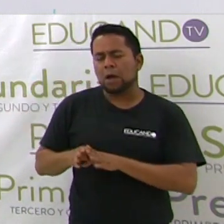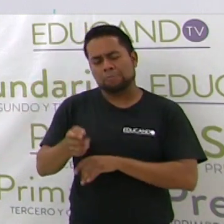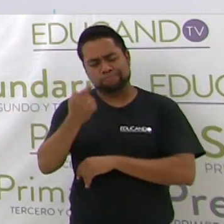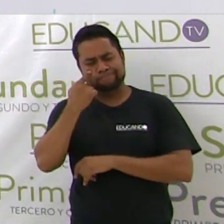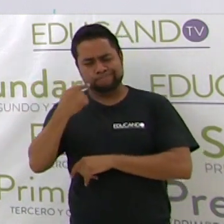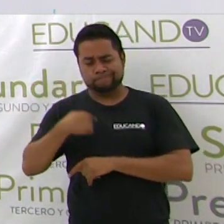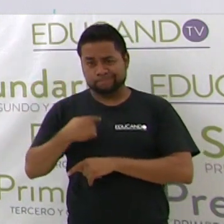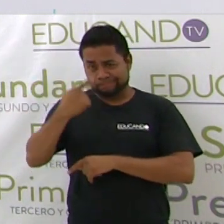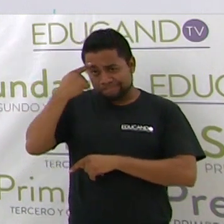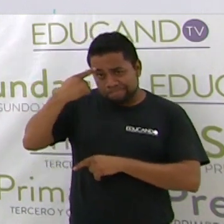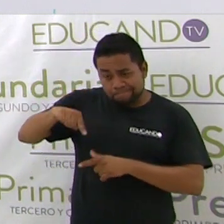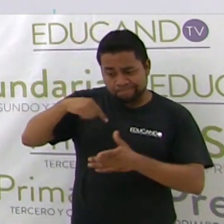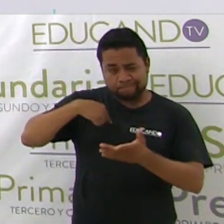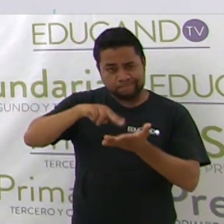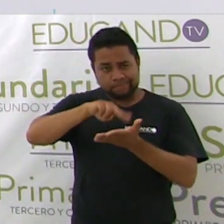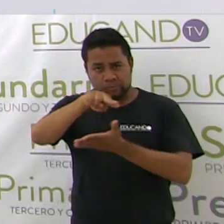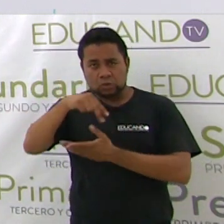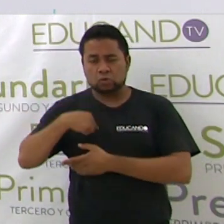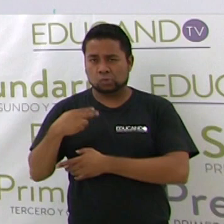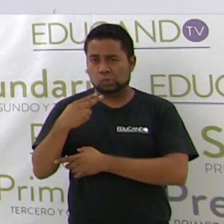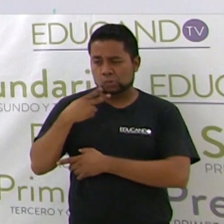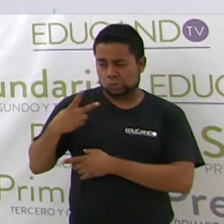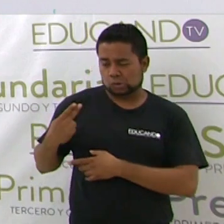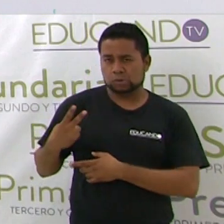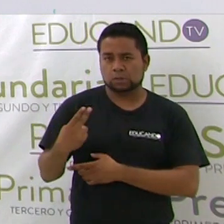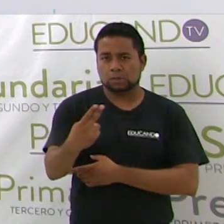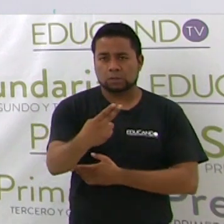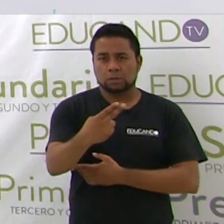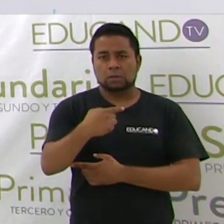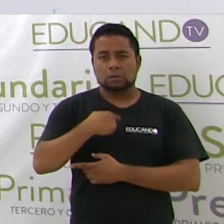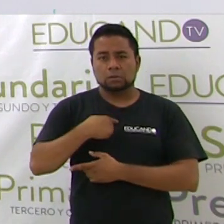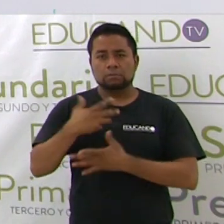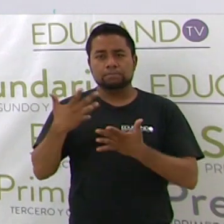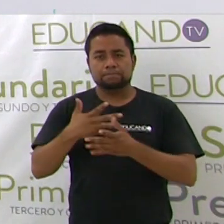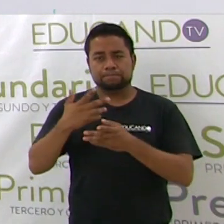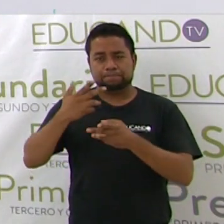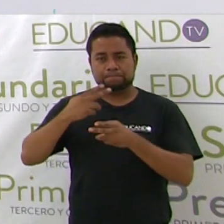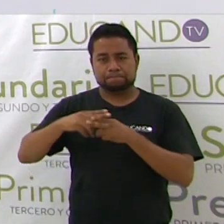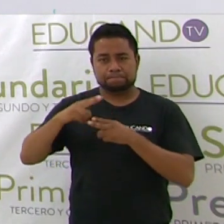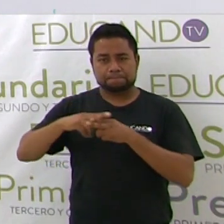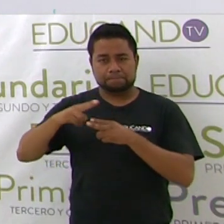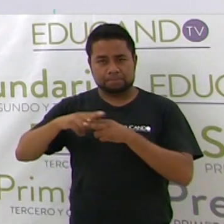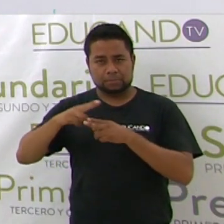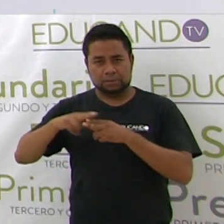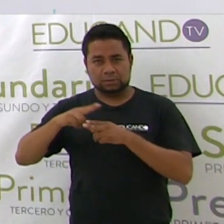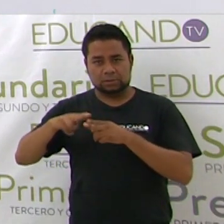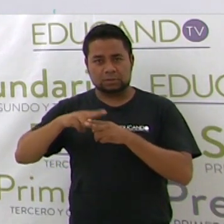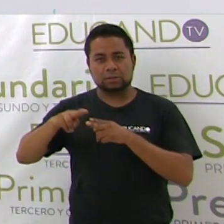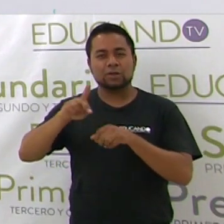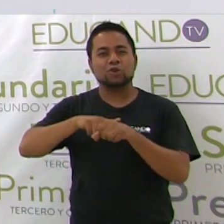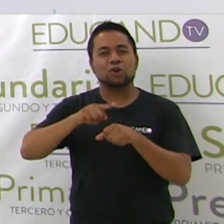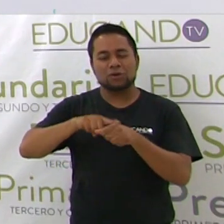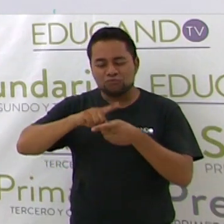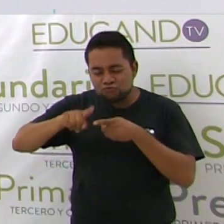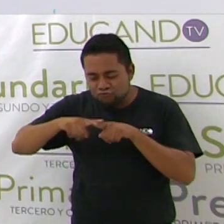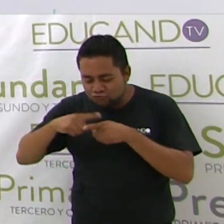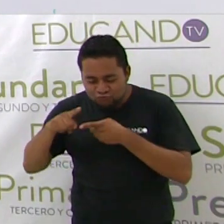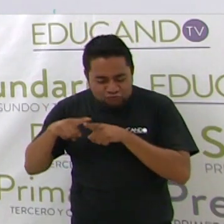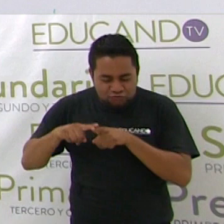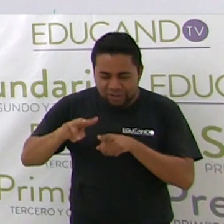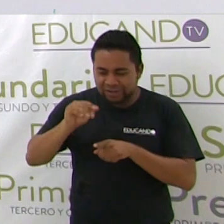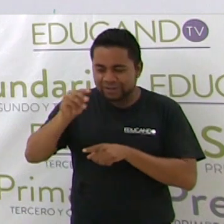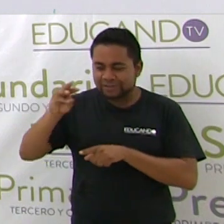utilizo una tijera, nos dice, le saco punta, le saco más bien el polvito a los colores y con